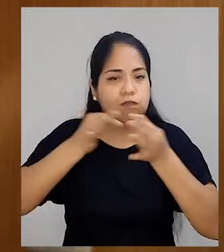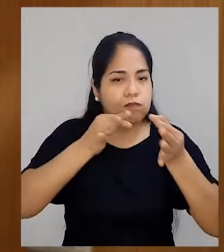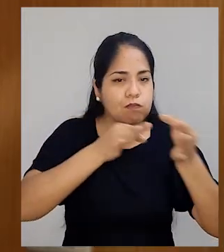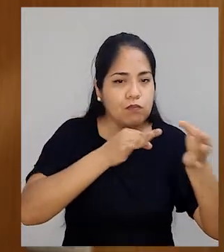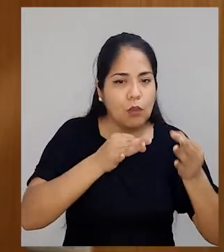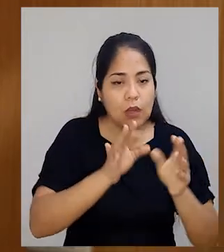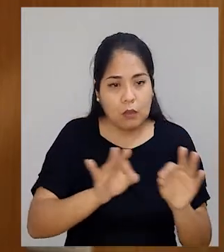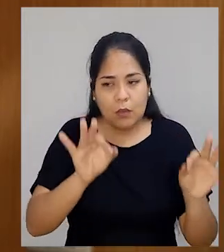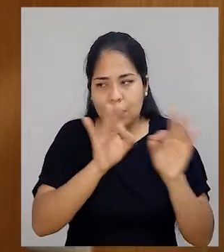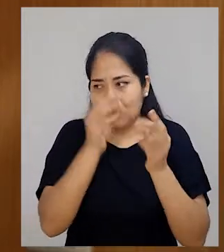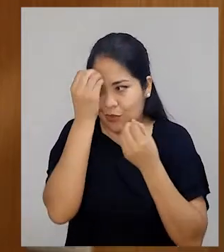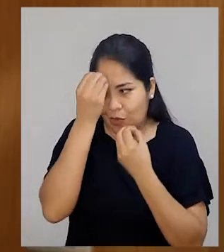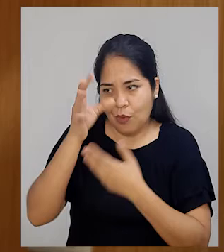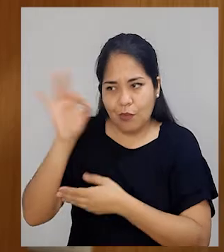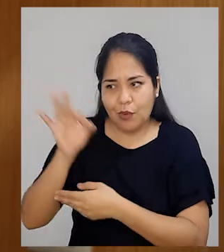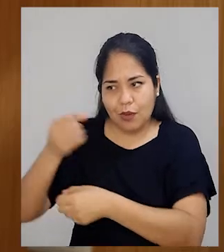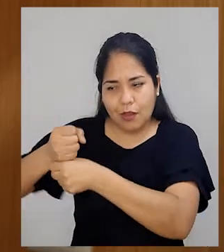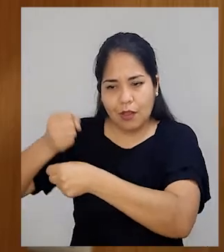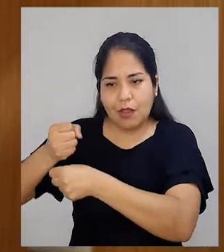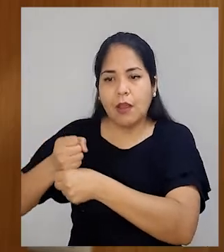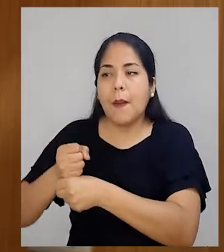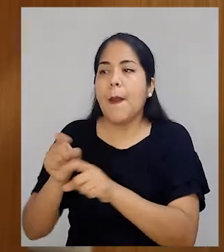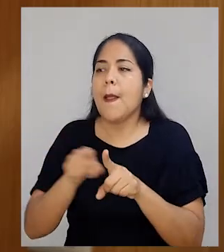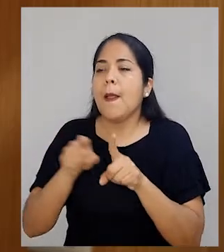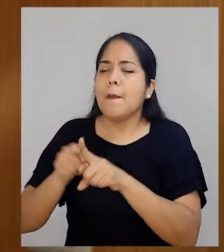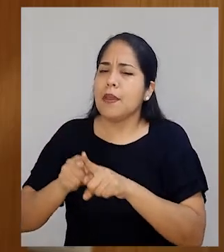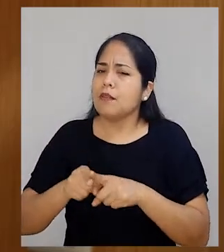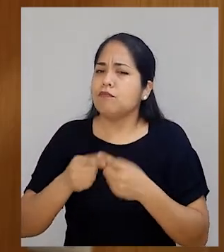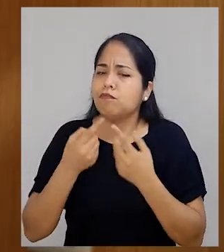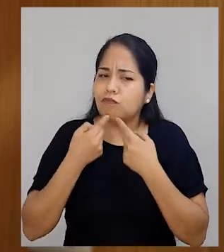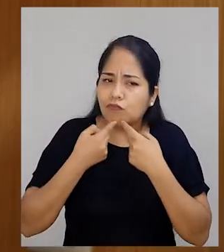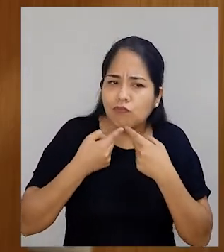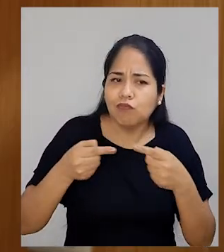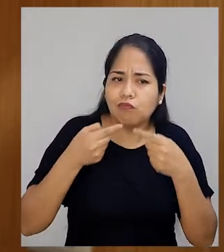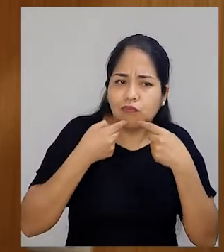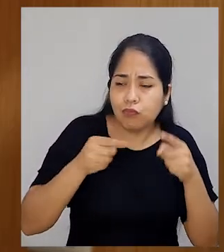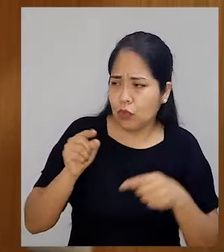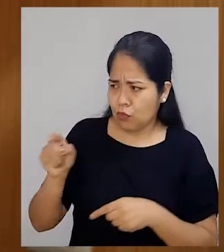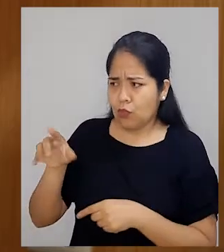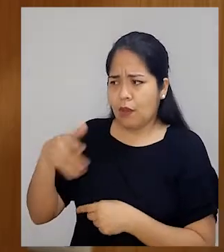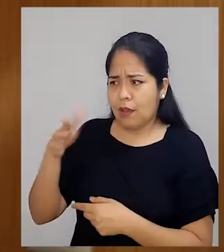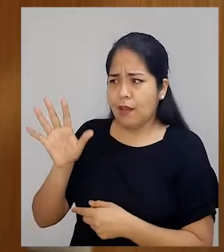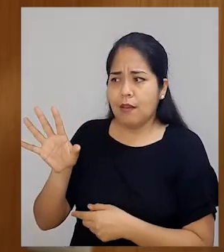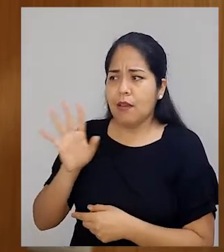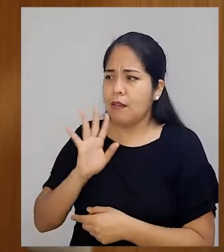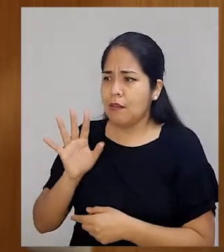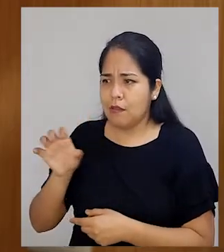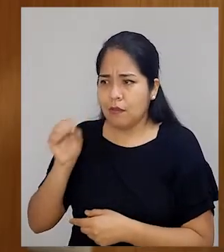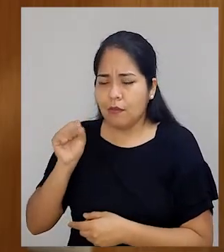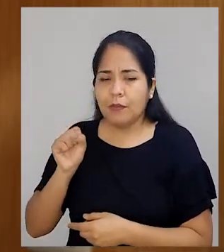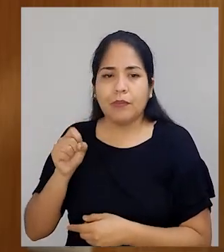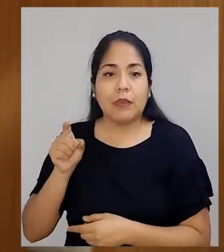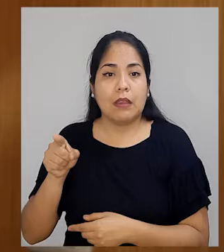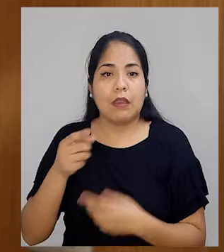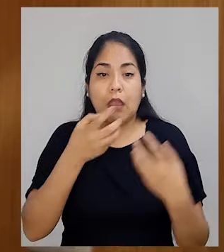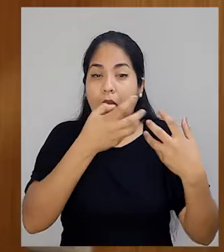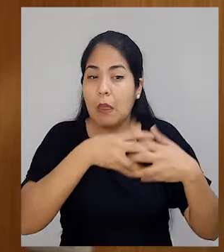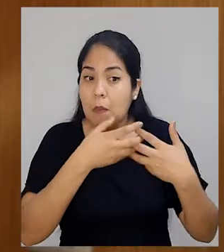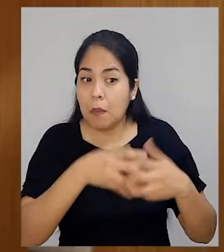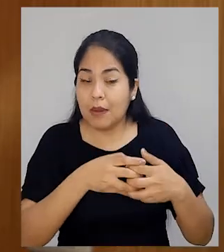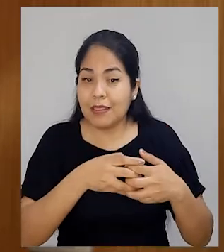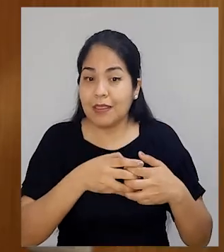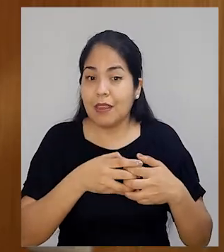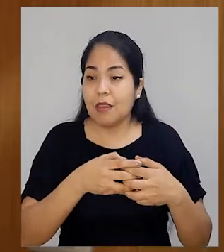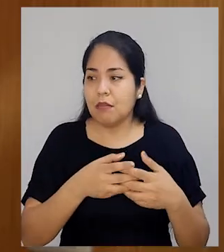empresas el cumplimiento de esta cuota, ¿no? Y sobre todo llevando un mensaje que tú ya lo has mencionado, ¿no?